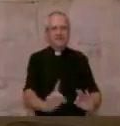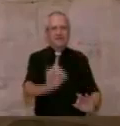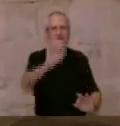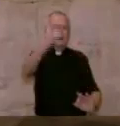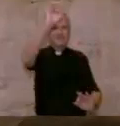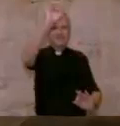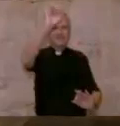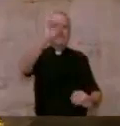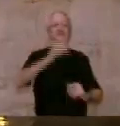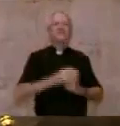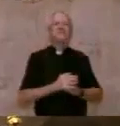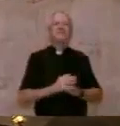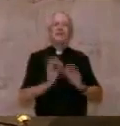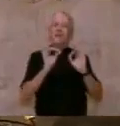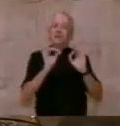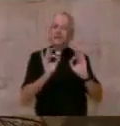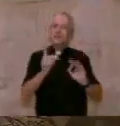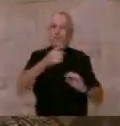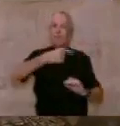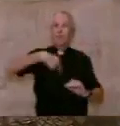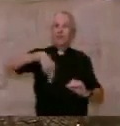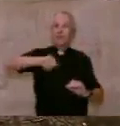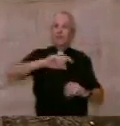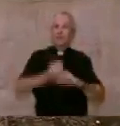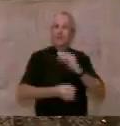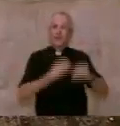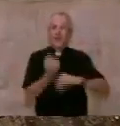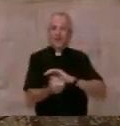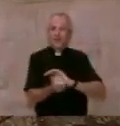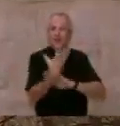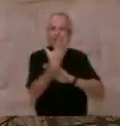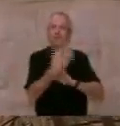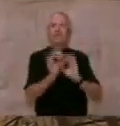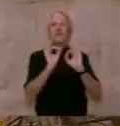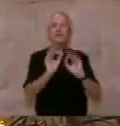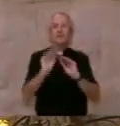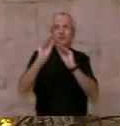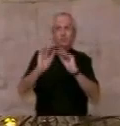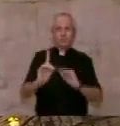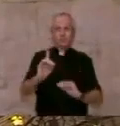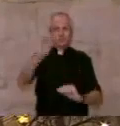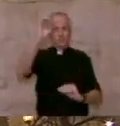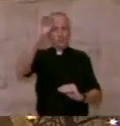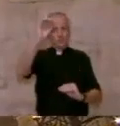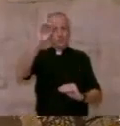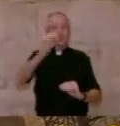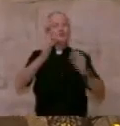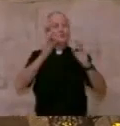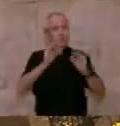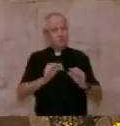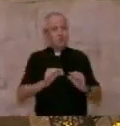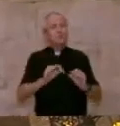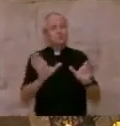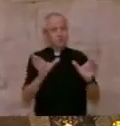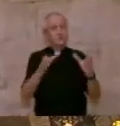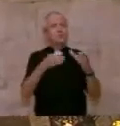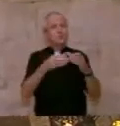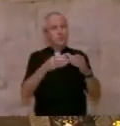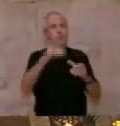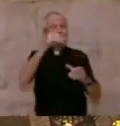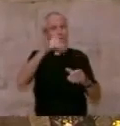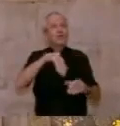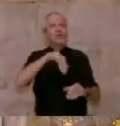Reconoced que el Señor es Dios, que es nuestro Creador y que somos suyos. Somos su